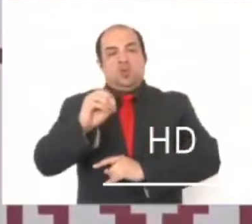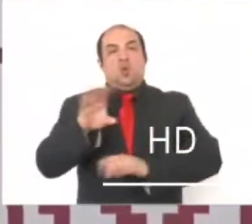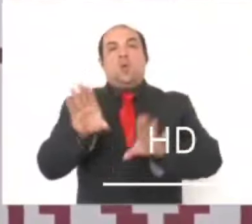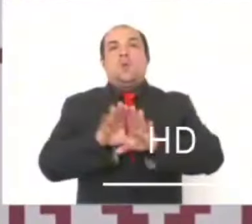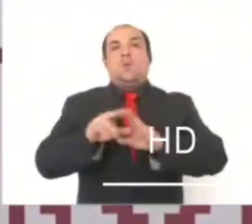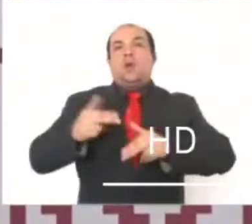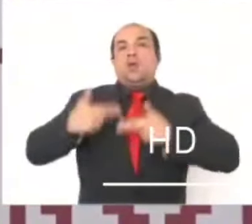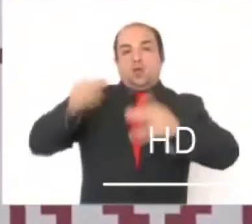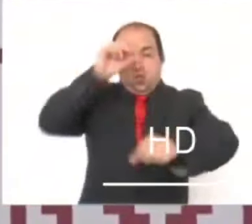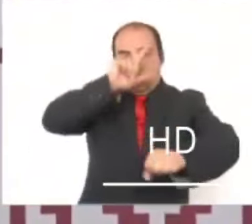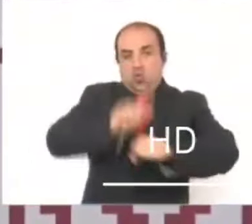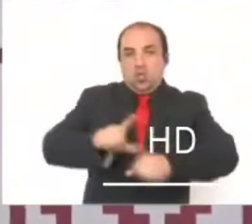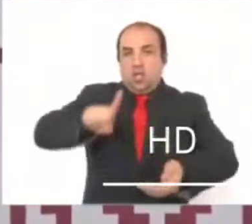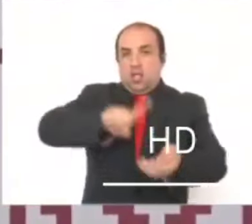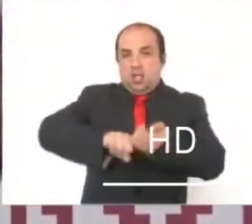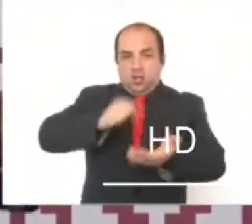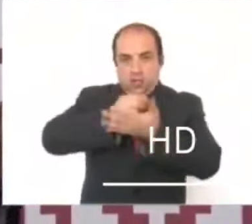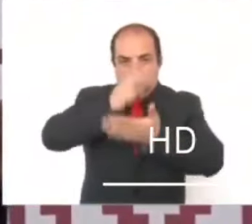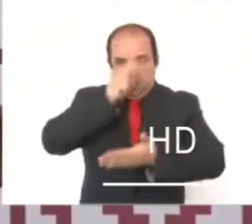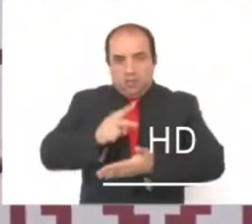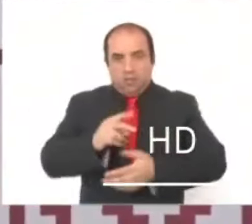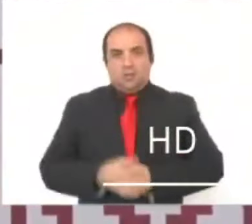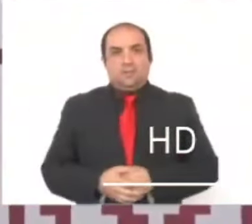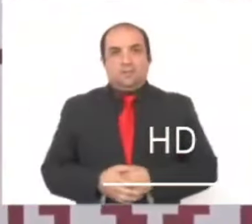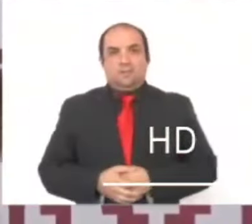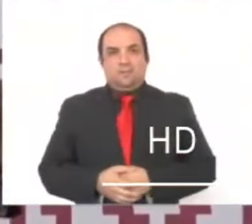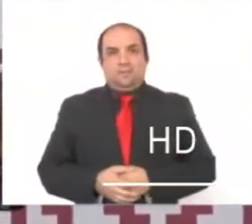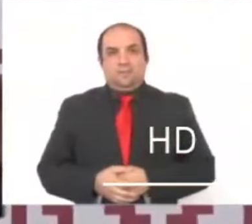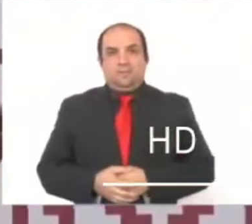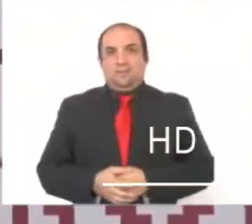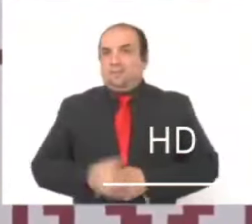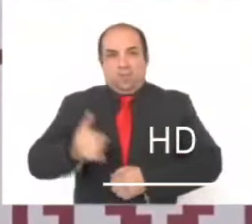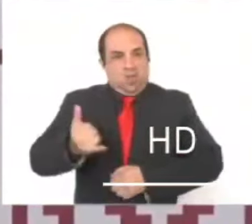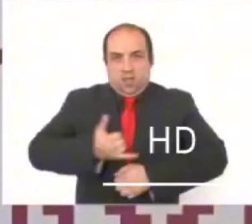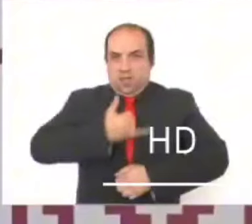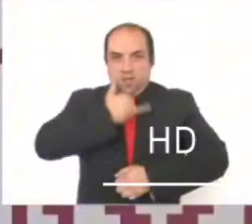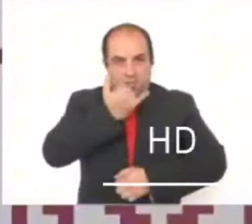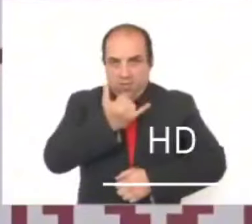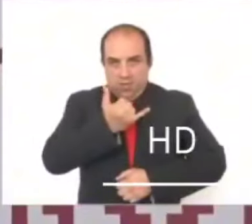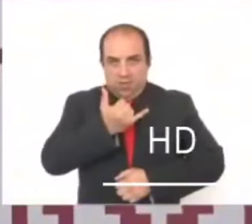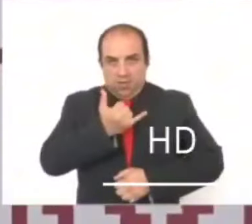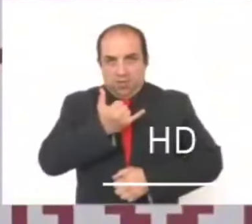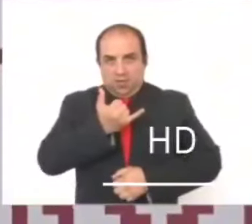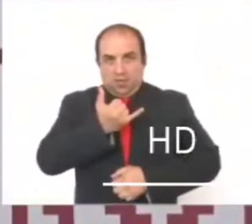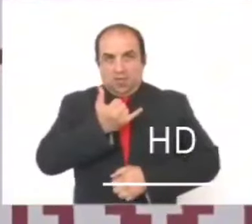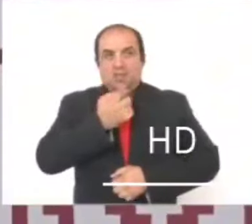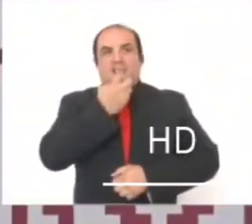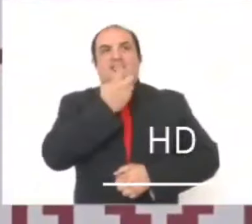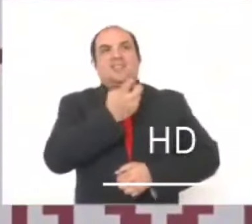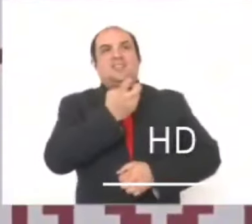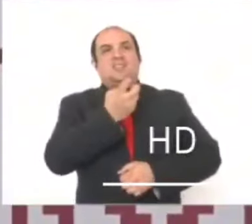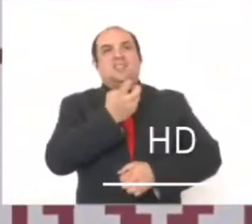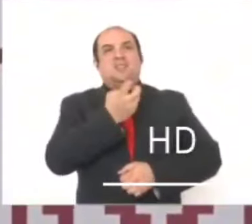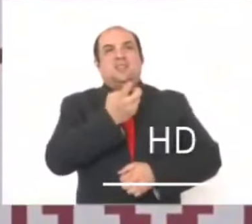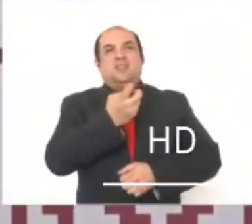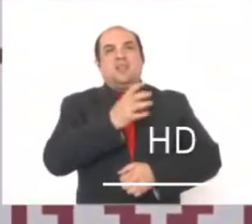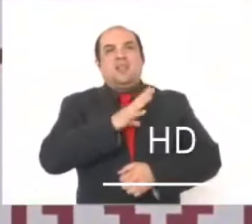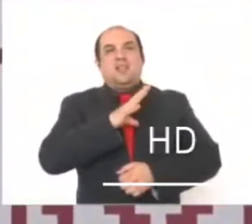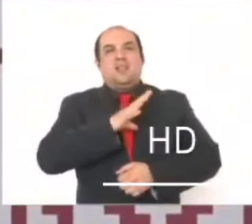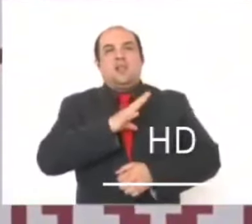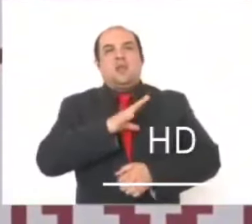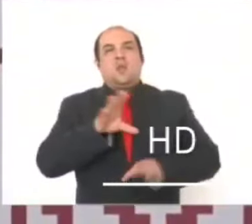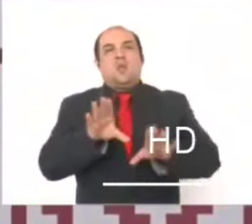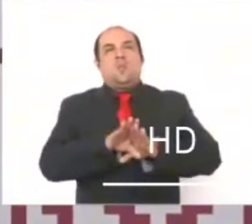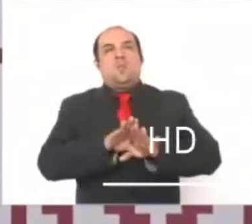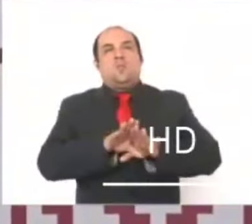de la Ciudad de México, no se crea nadie, no se equivoque, no es un acto ni